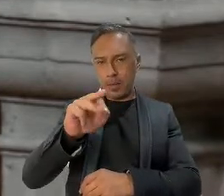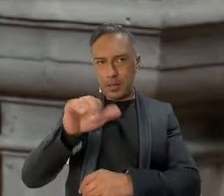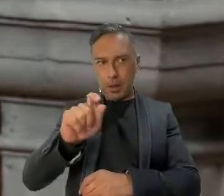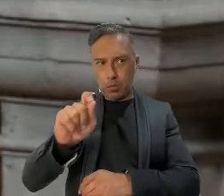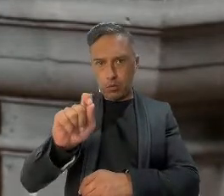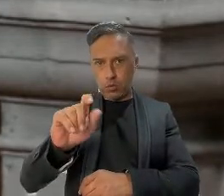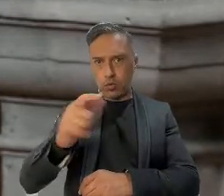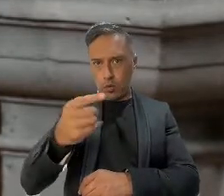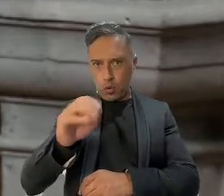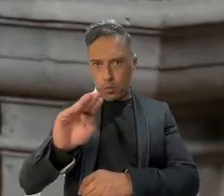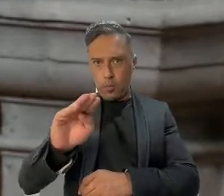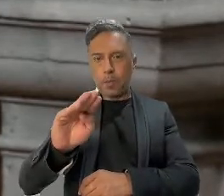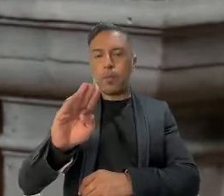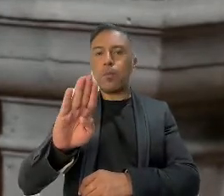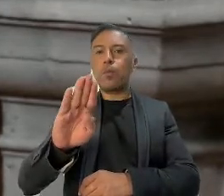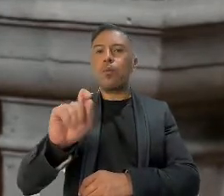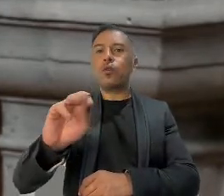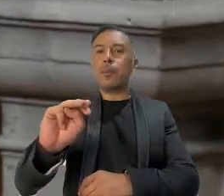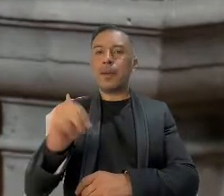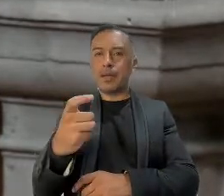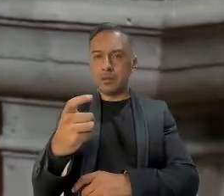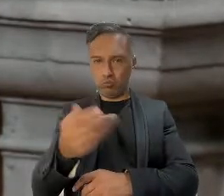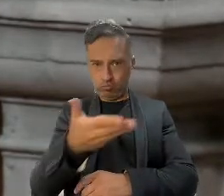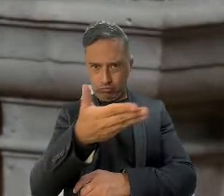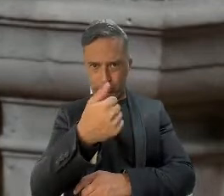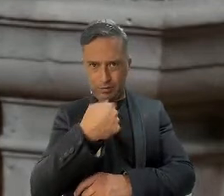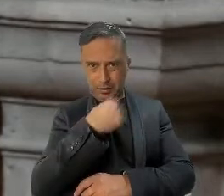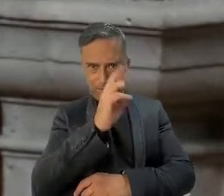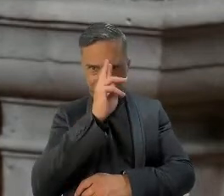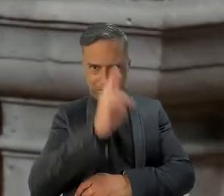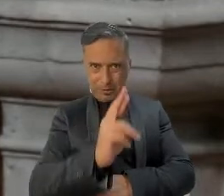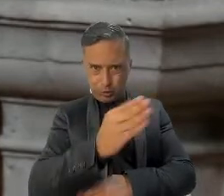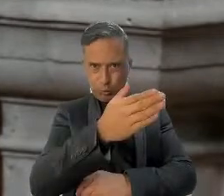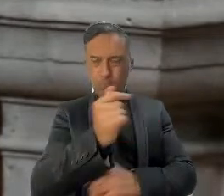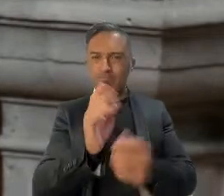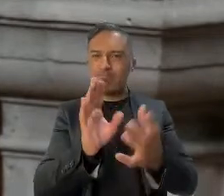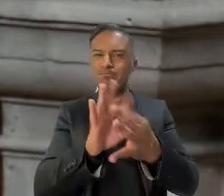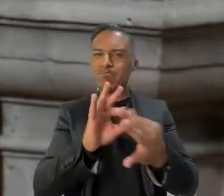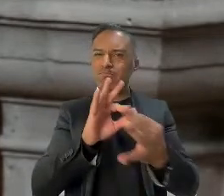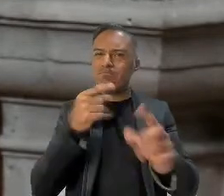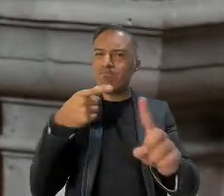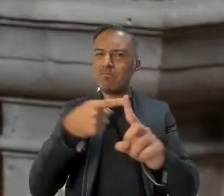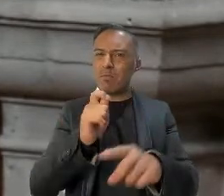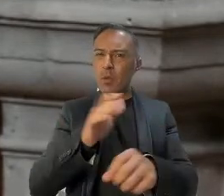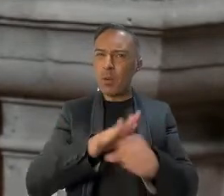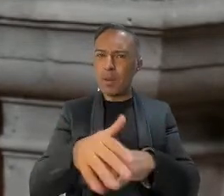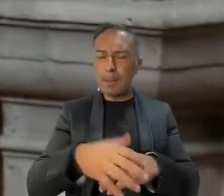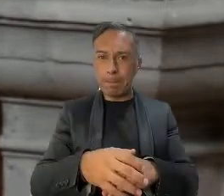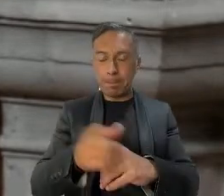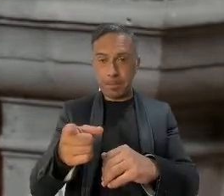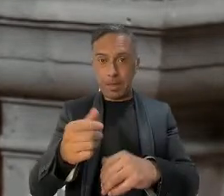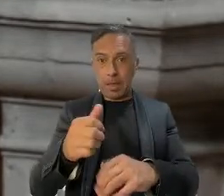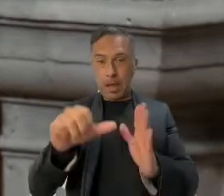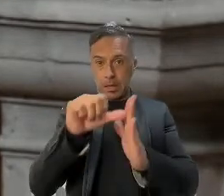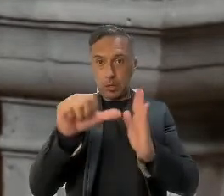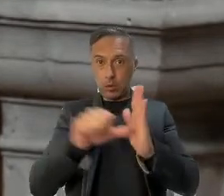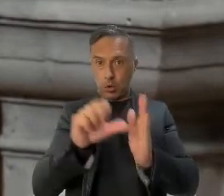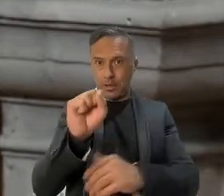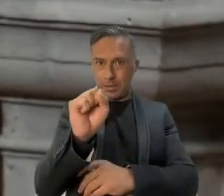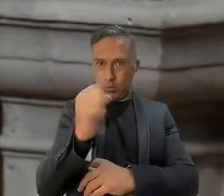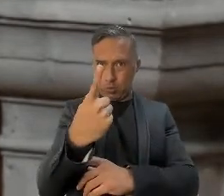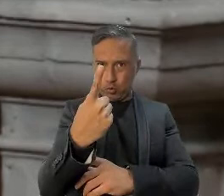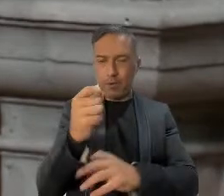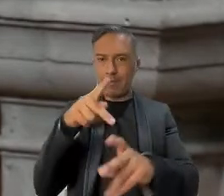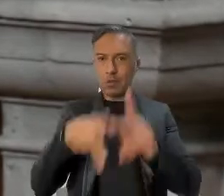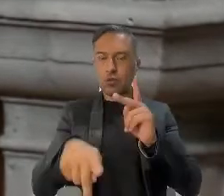presidencia@tonanitla.gob.mx. Ante usted, con el debido respeto, comparecemos para exponer lo siguiente: que en términos del artículo 61, fracción